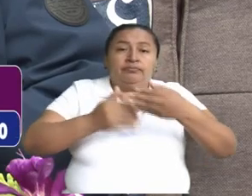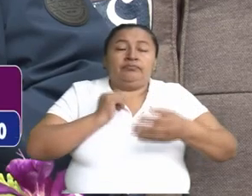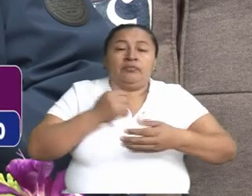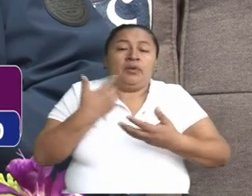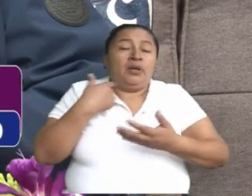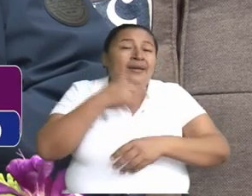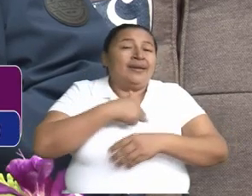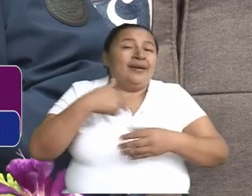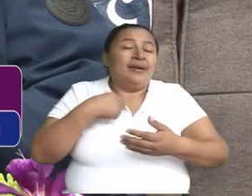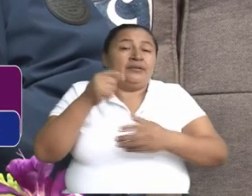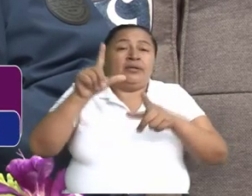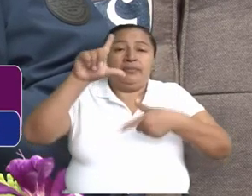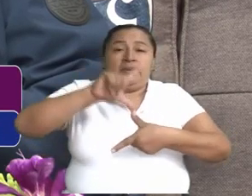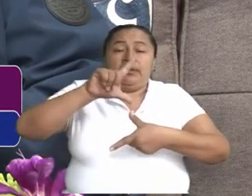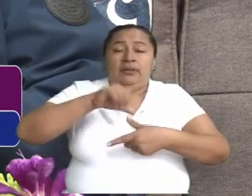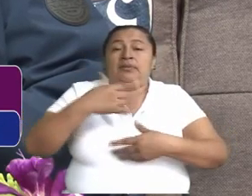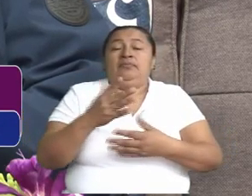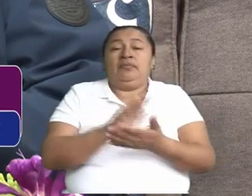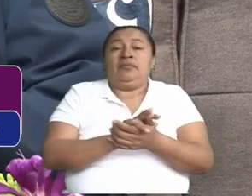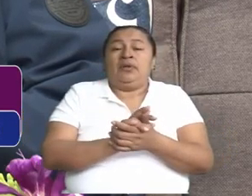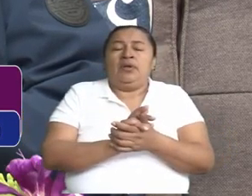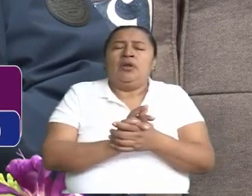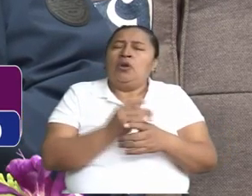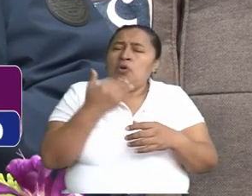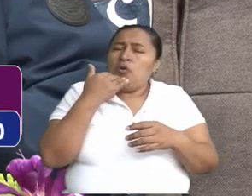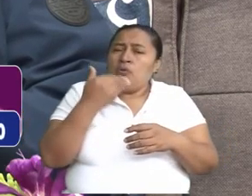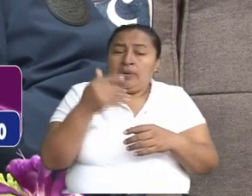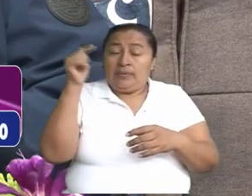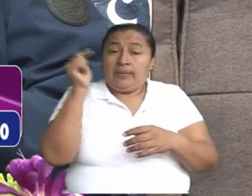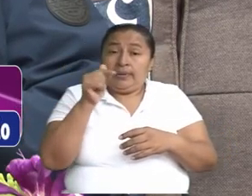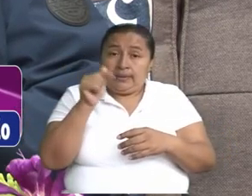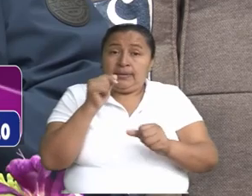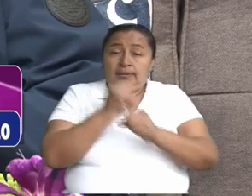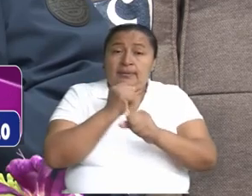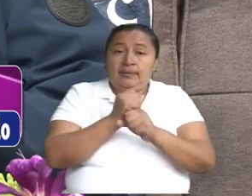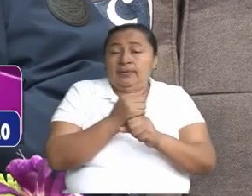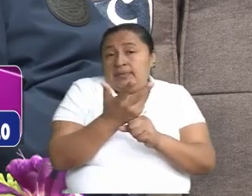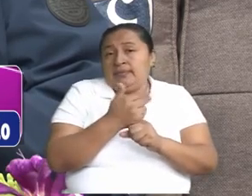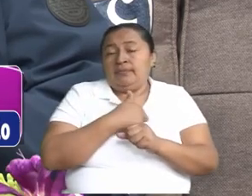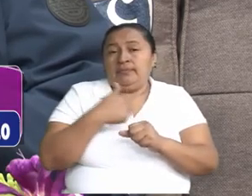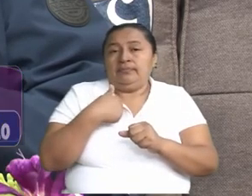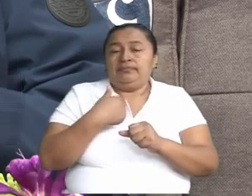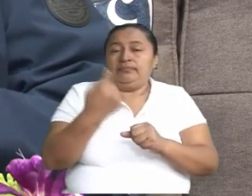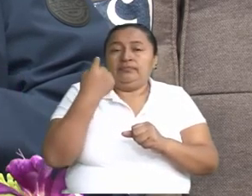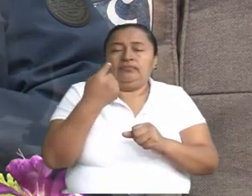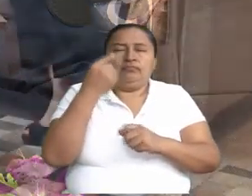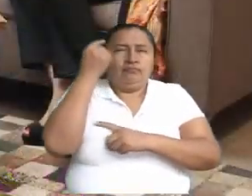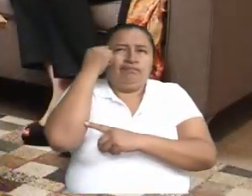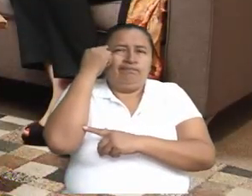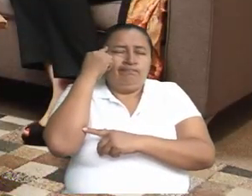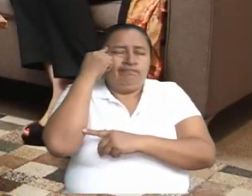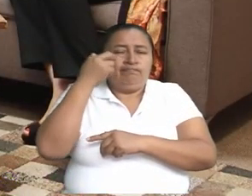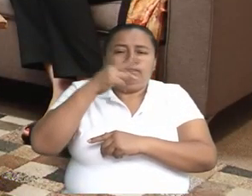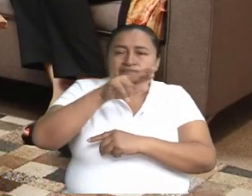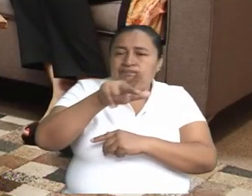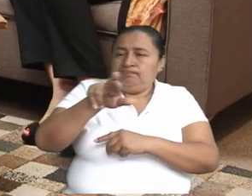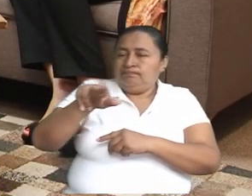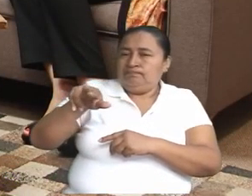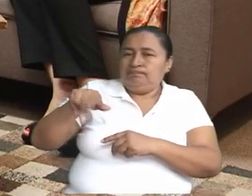de América Latina. La gracia que tiene es que es una reflexión común.